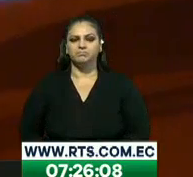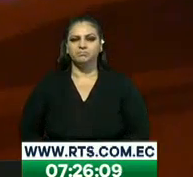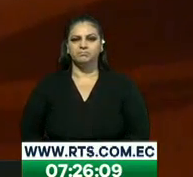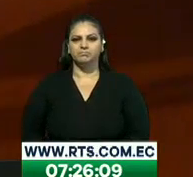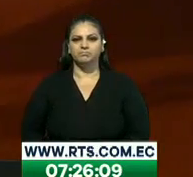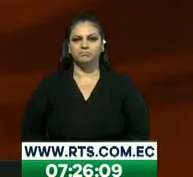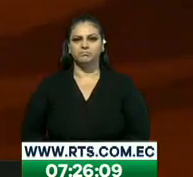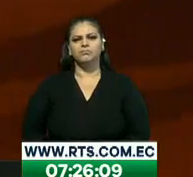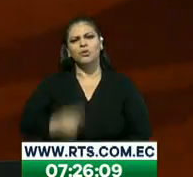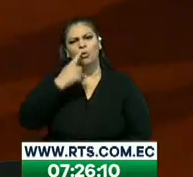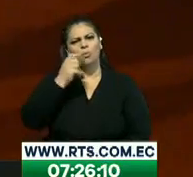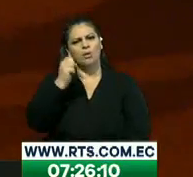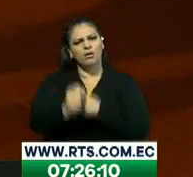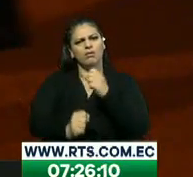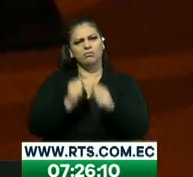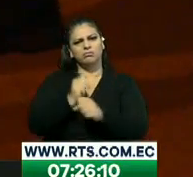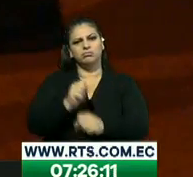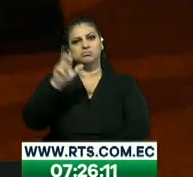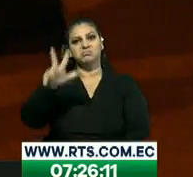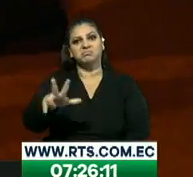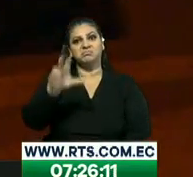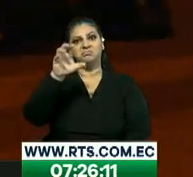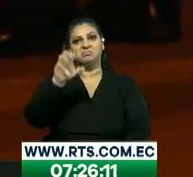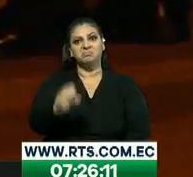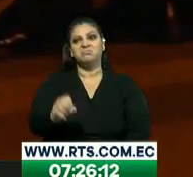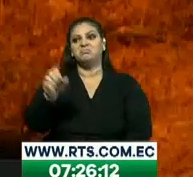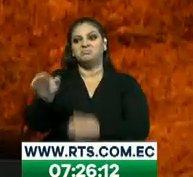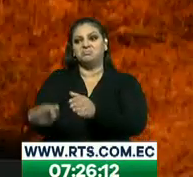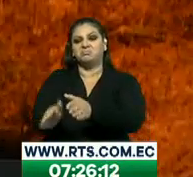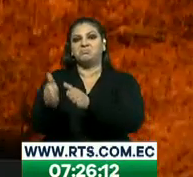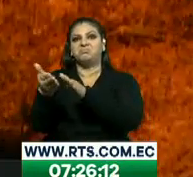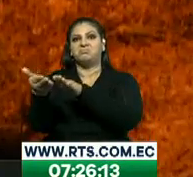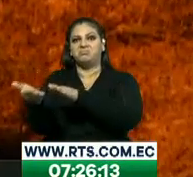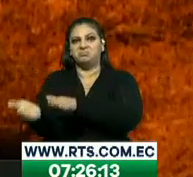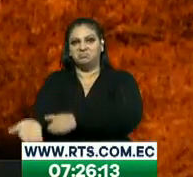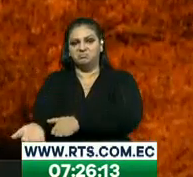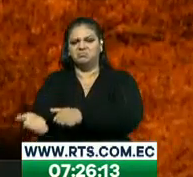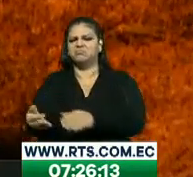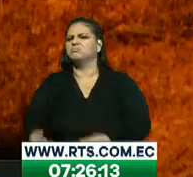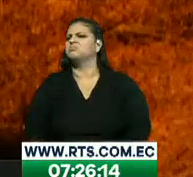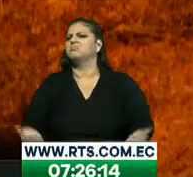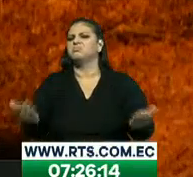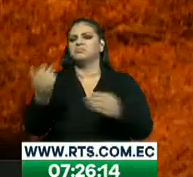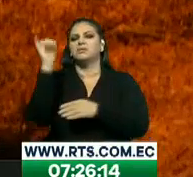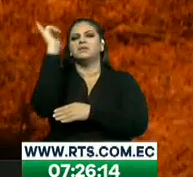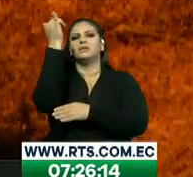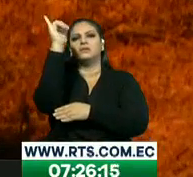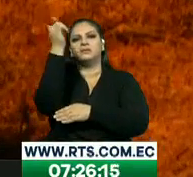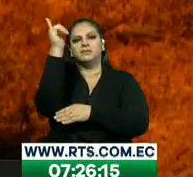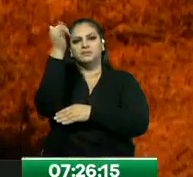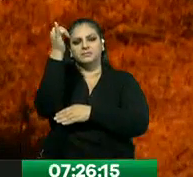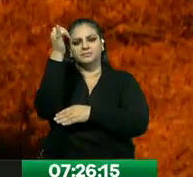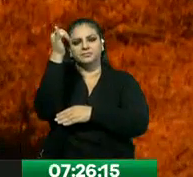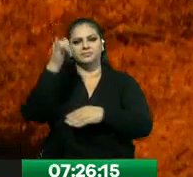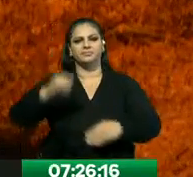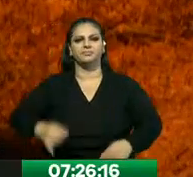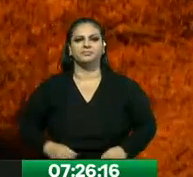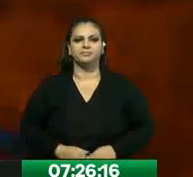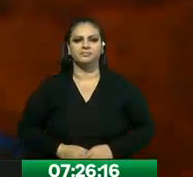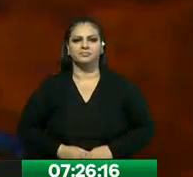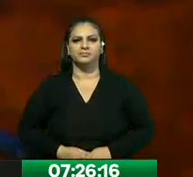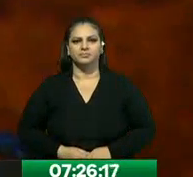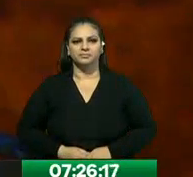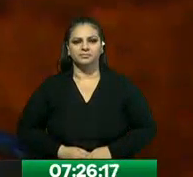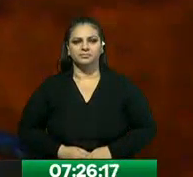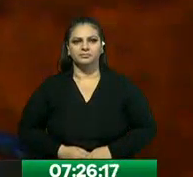Un hombre de 30 años fue acribillado en la parroquia Virgen de Fátima, en el cantón Yaguachi, provincia de Guayas.